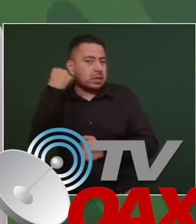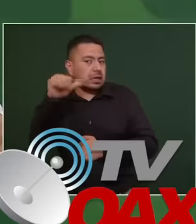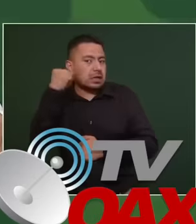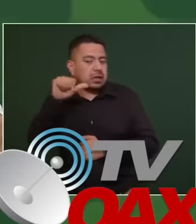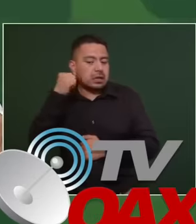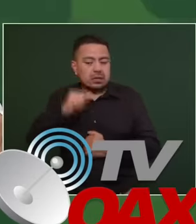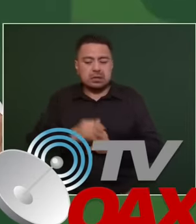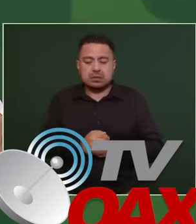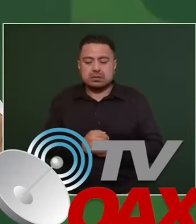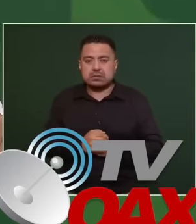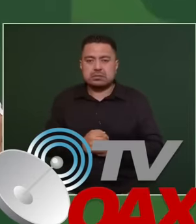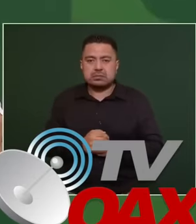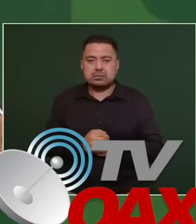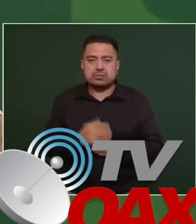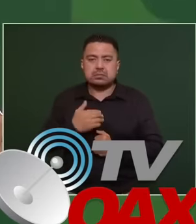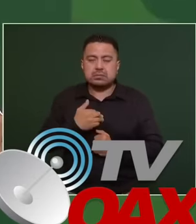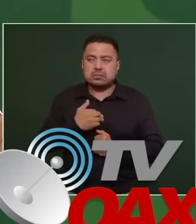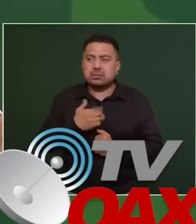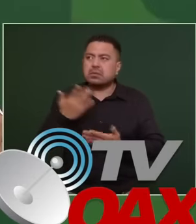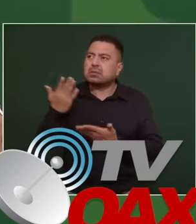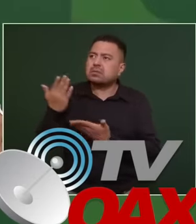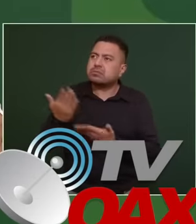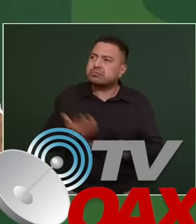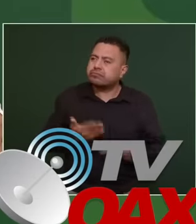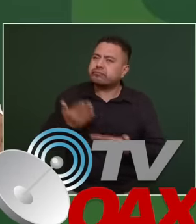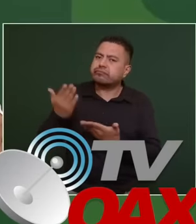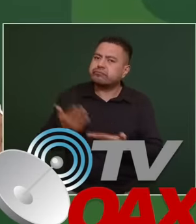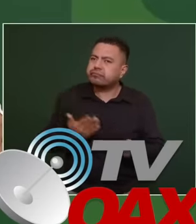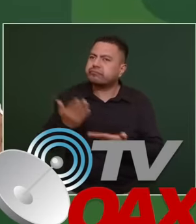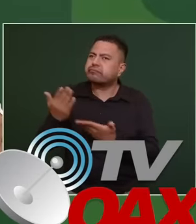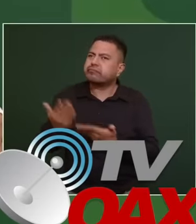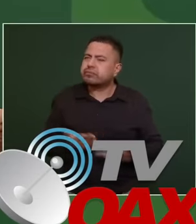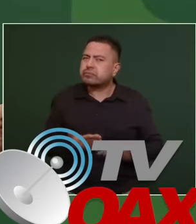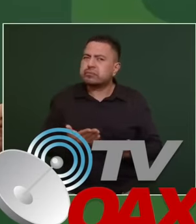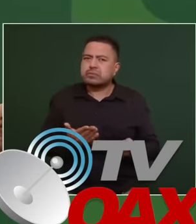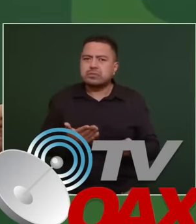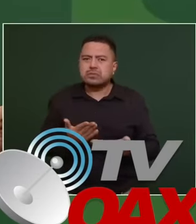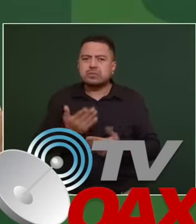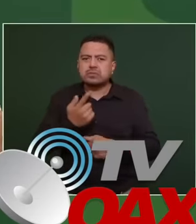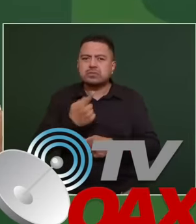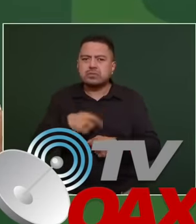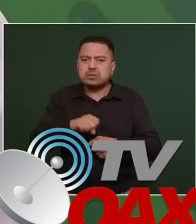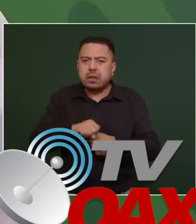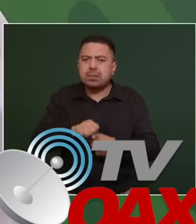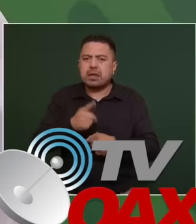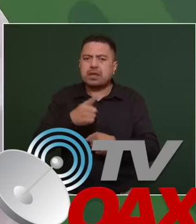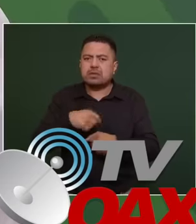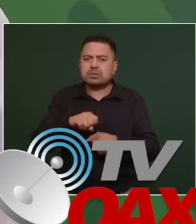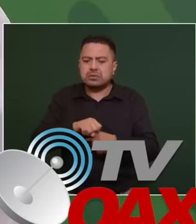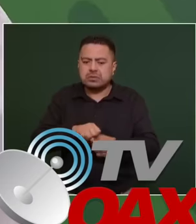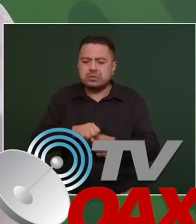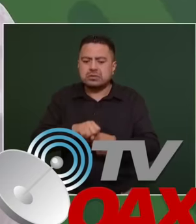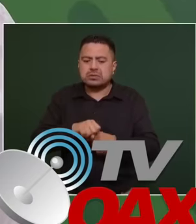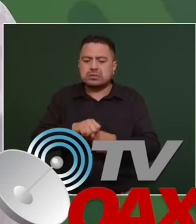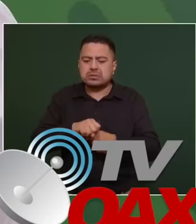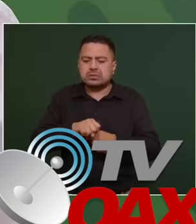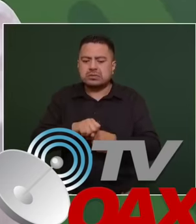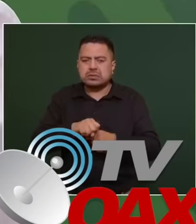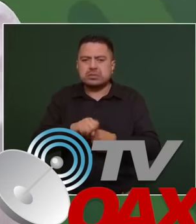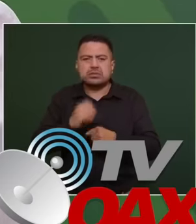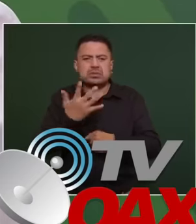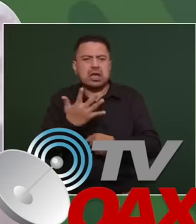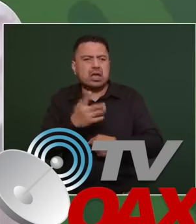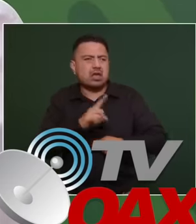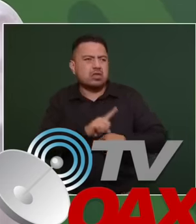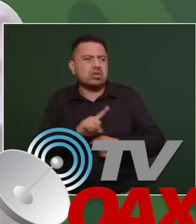venido pues casi o cada semana o cada 5